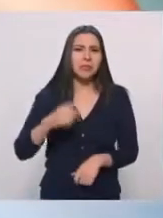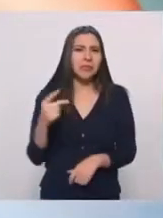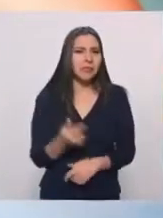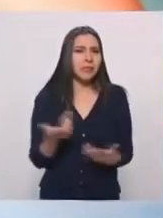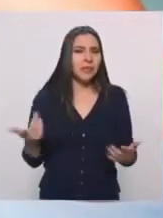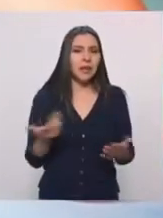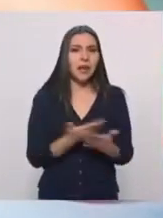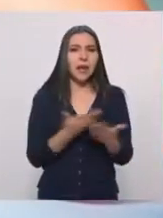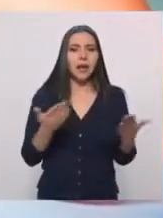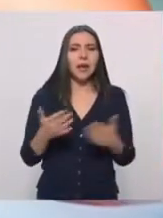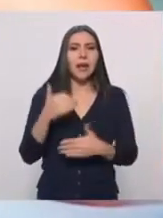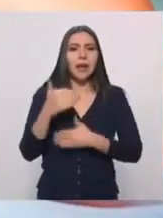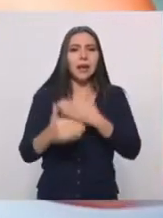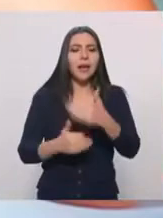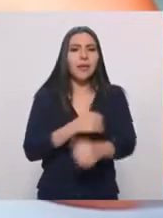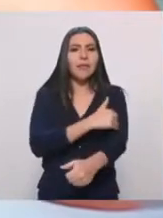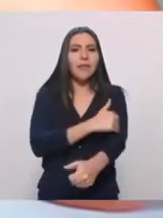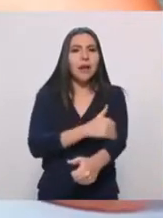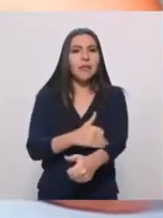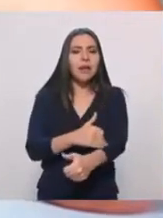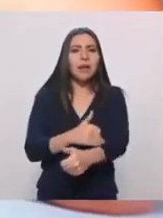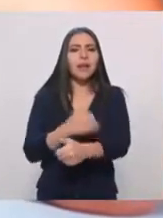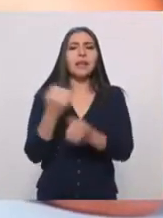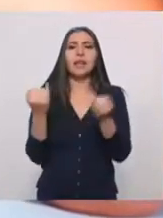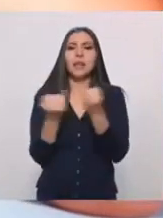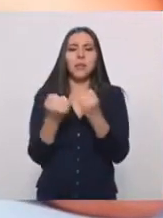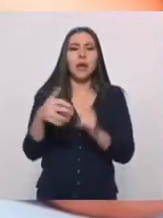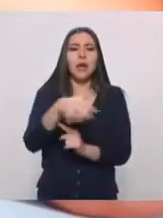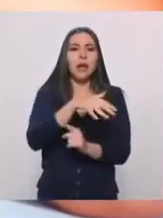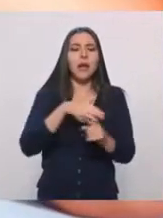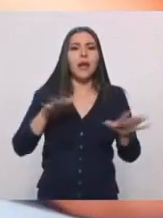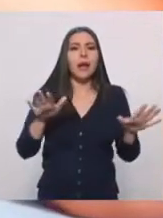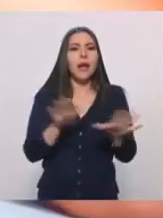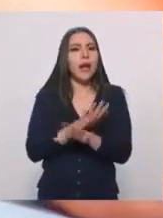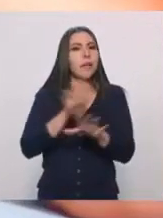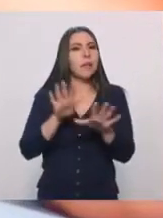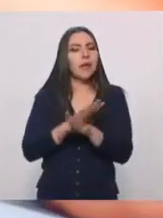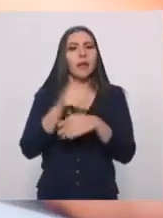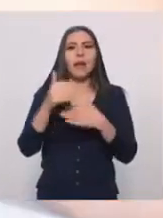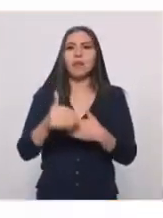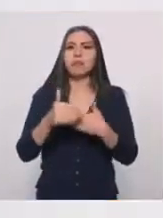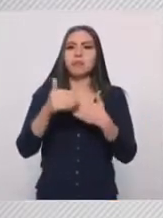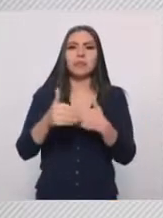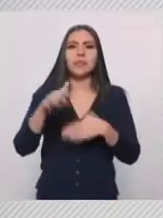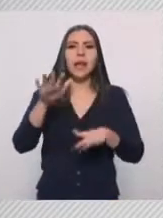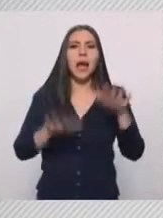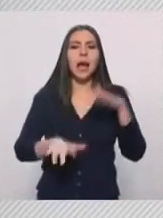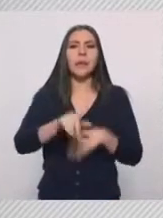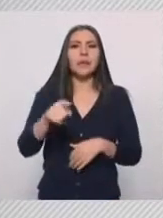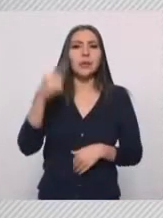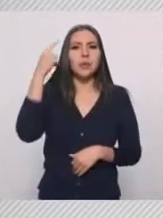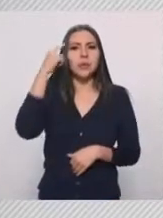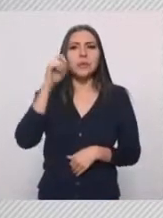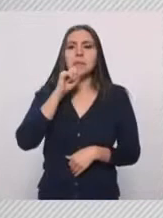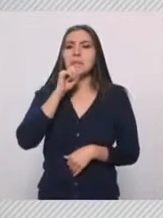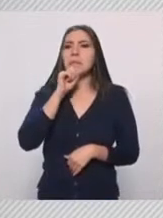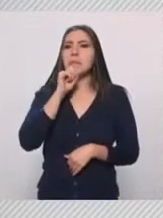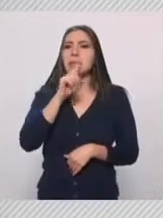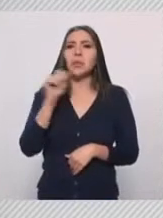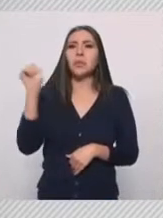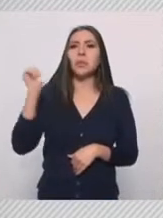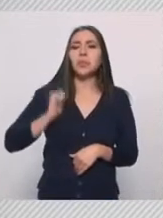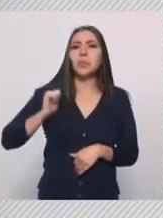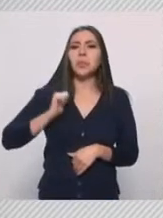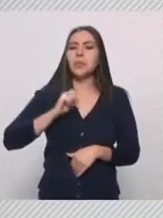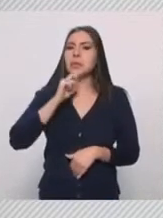roles en la sociedad, en la familia, han ido también modificando y a veces tenemos muy, muy arraigadas estas reglas de